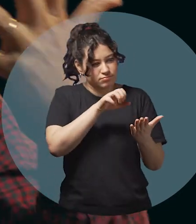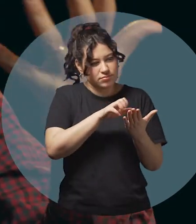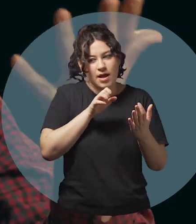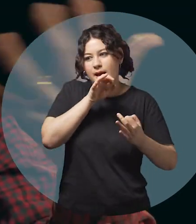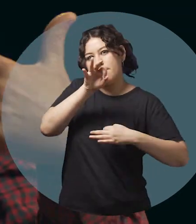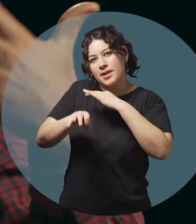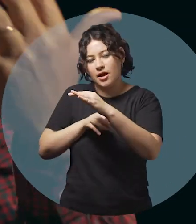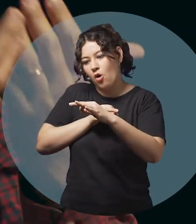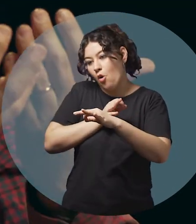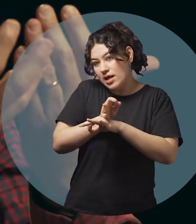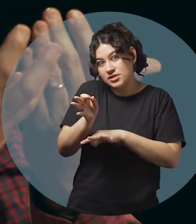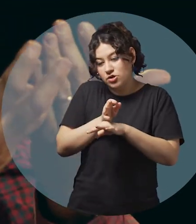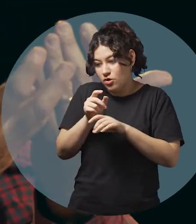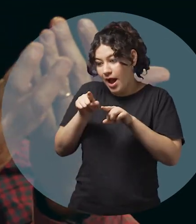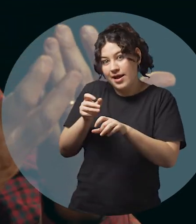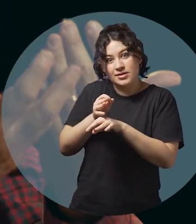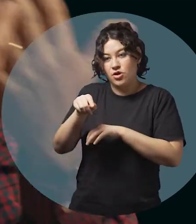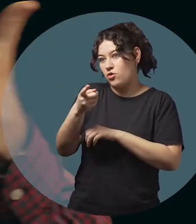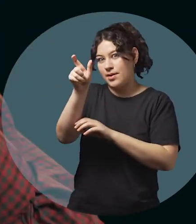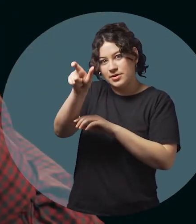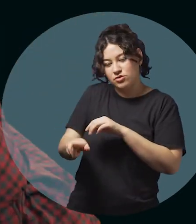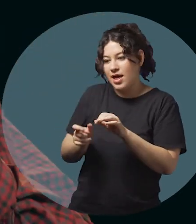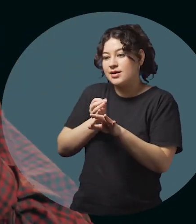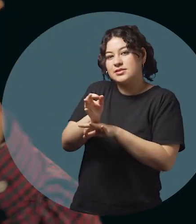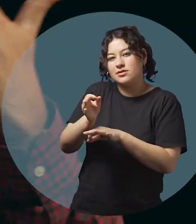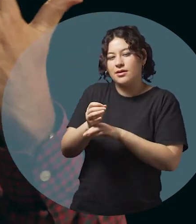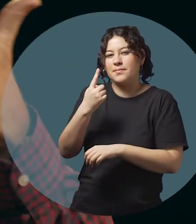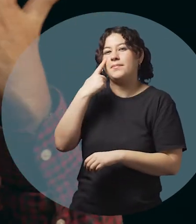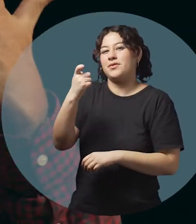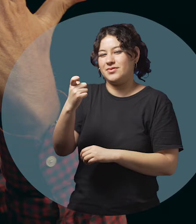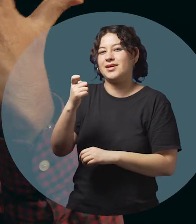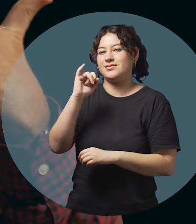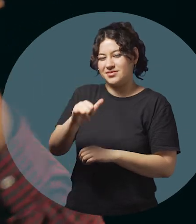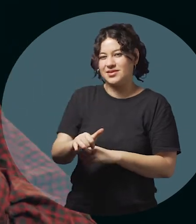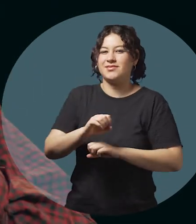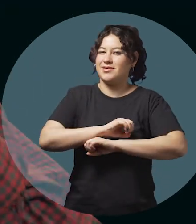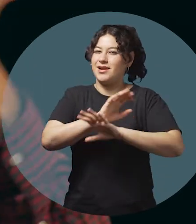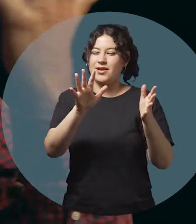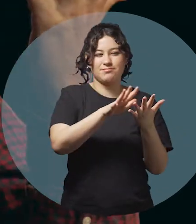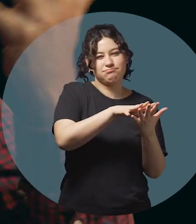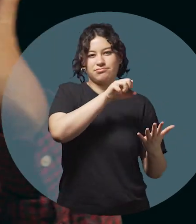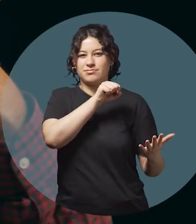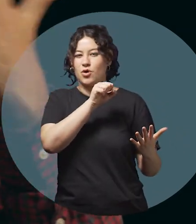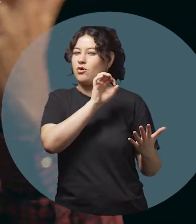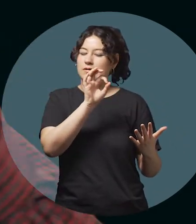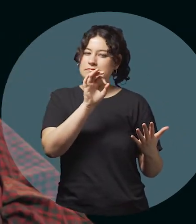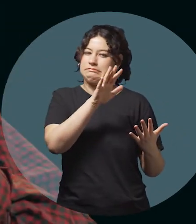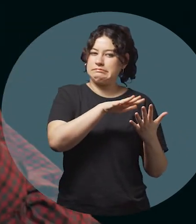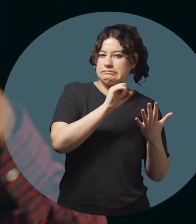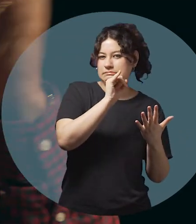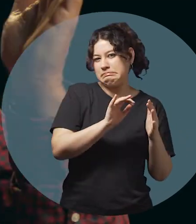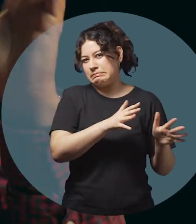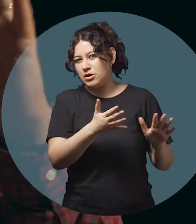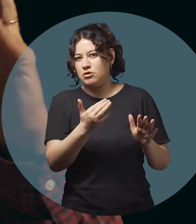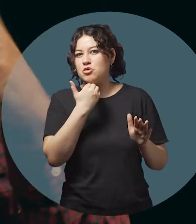o enseñarlo, y cuando lo enseño a otra persona es cuando me doy cuenta que realmente si lo entendí o no lo entendí, si lo